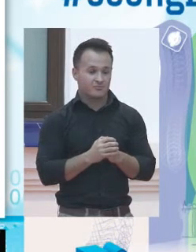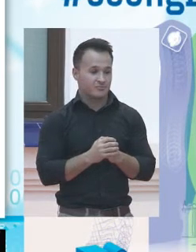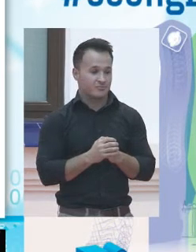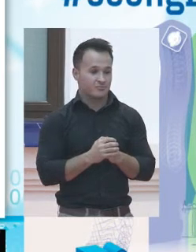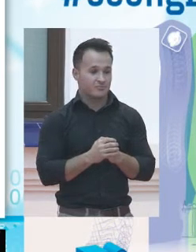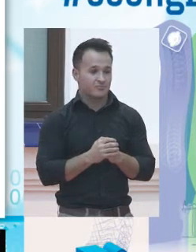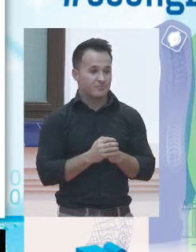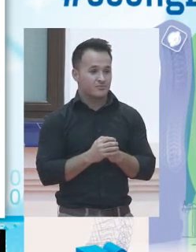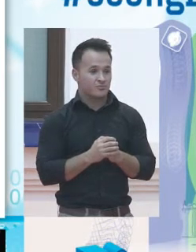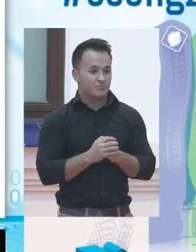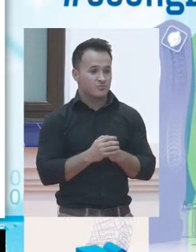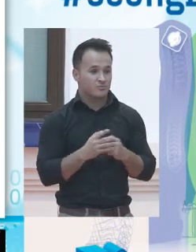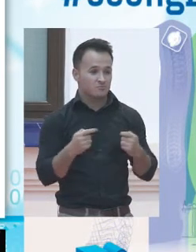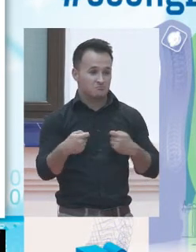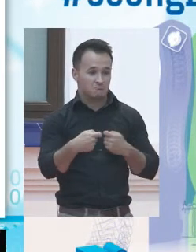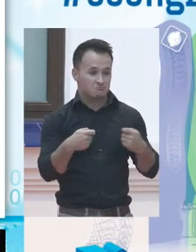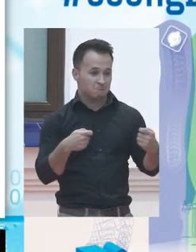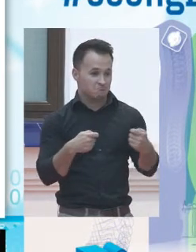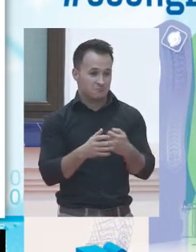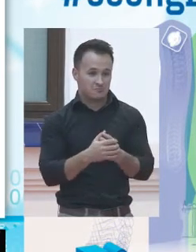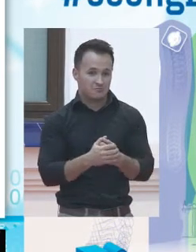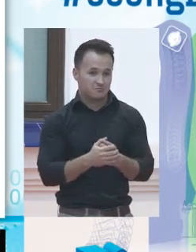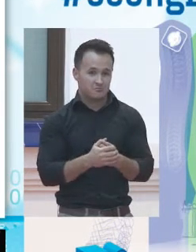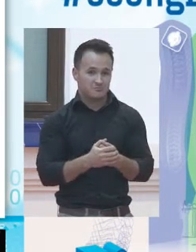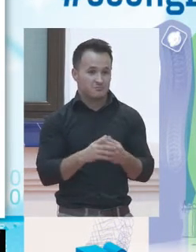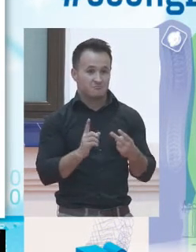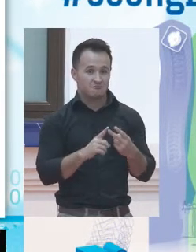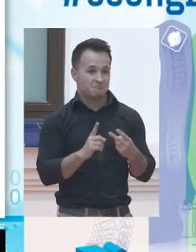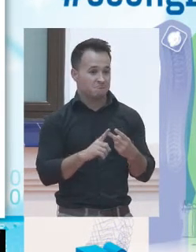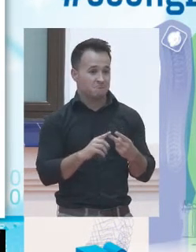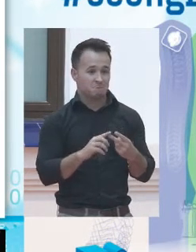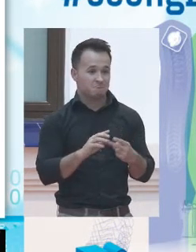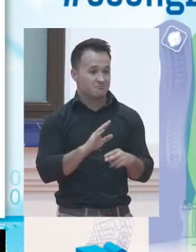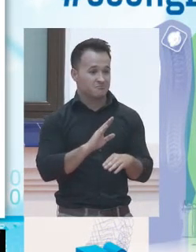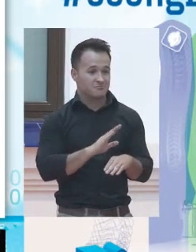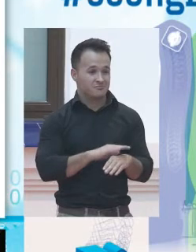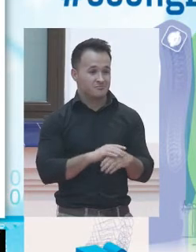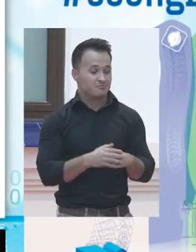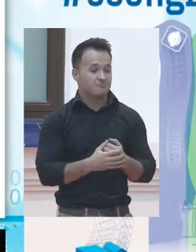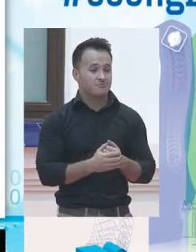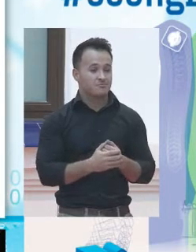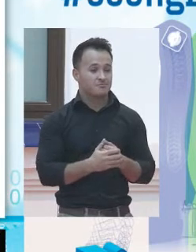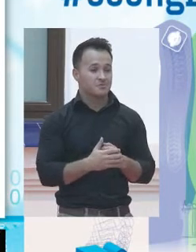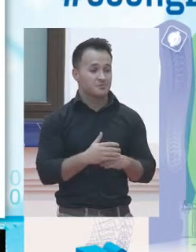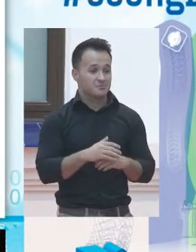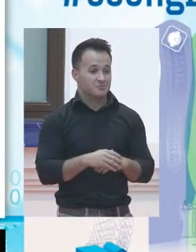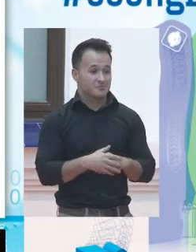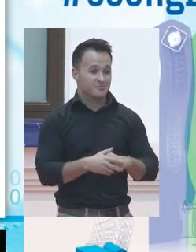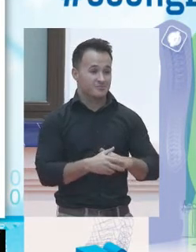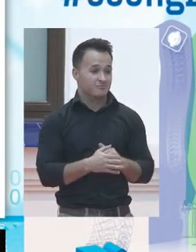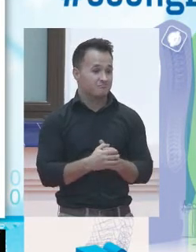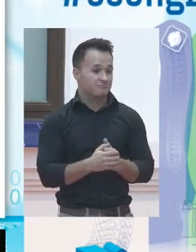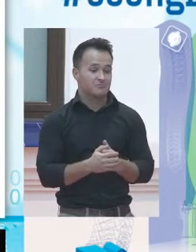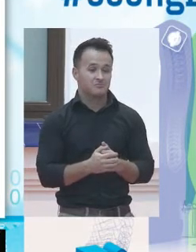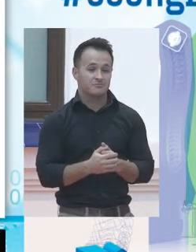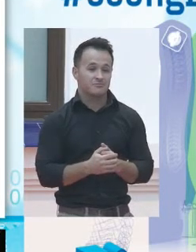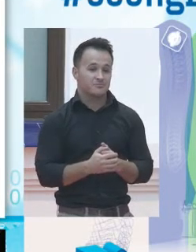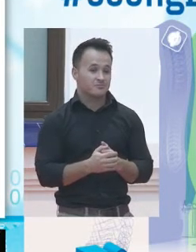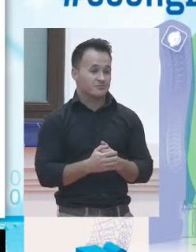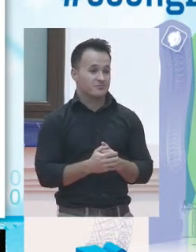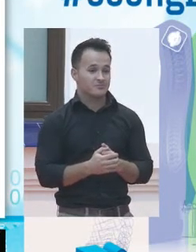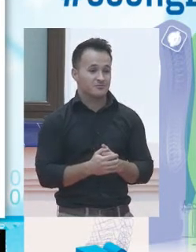compra precompetitiva innovadora. En segundo lugar, para cortar la selva de estándares técnicos, creó 2 grupos de trabajo. Uno